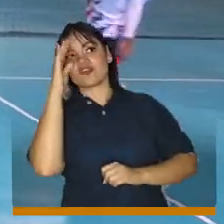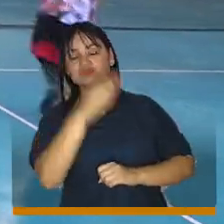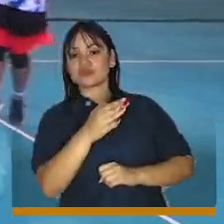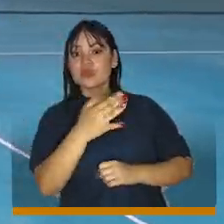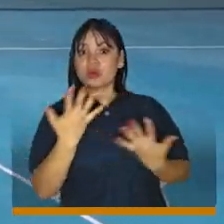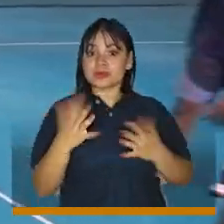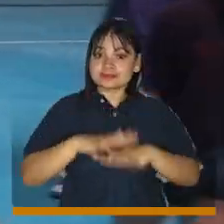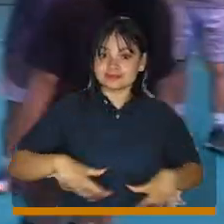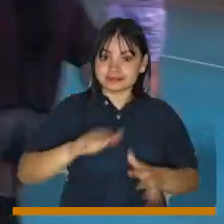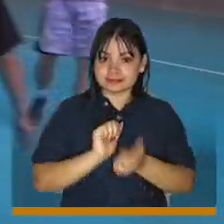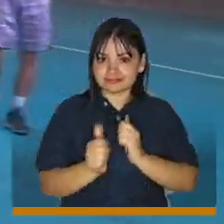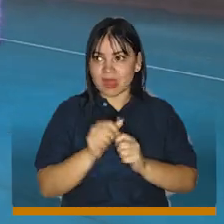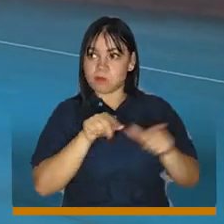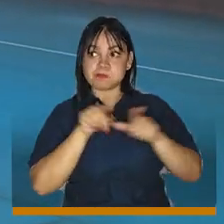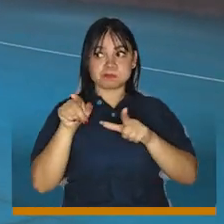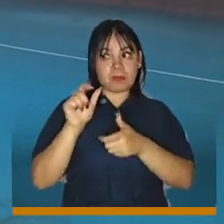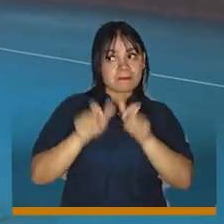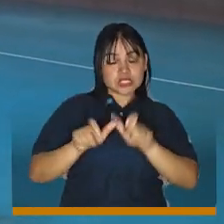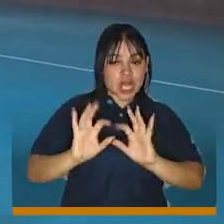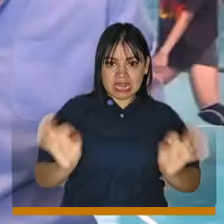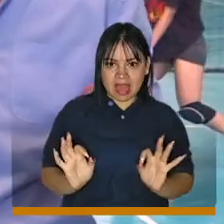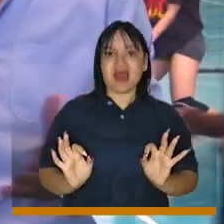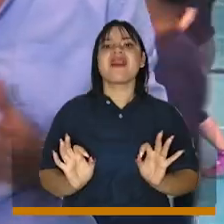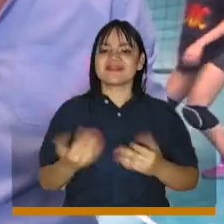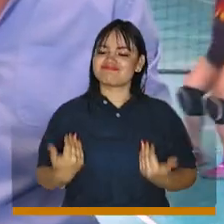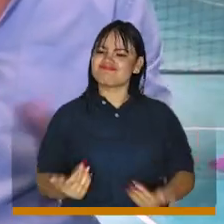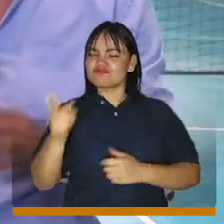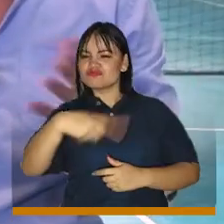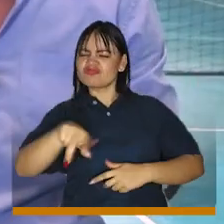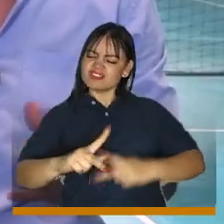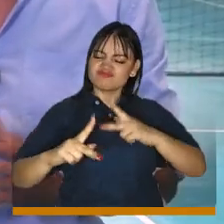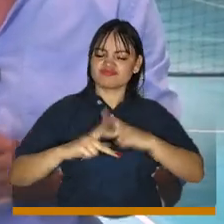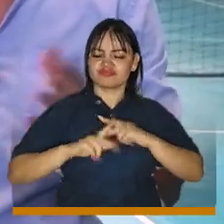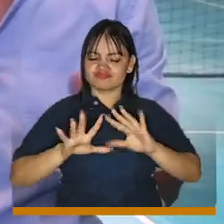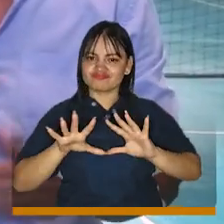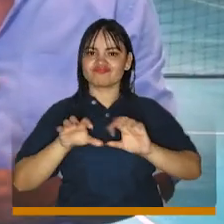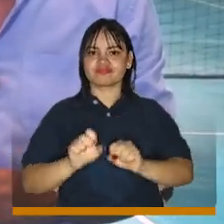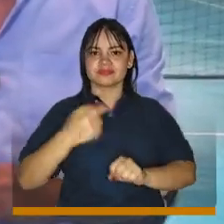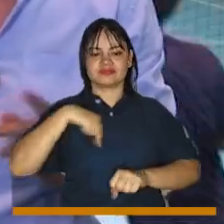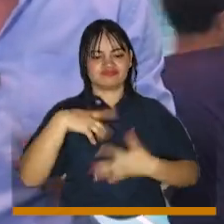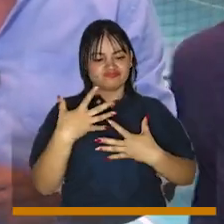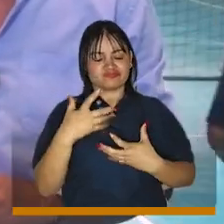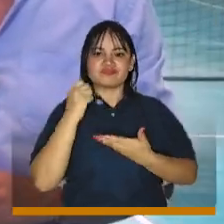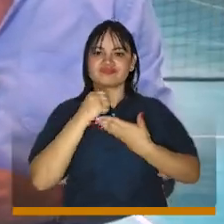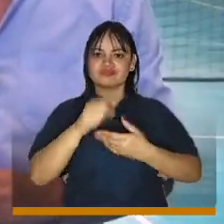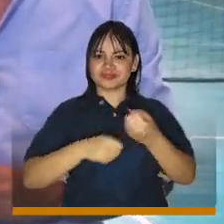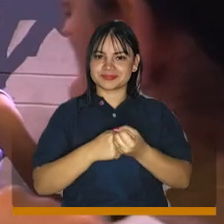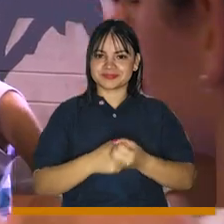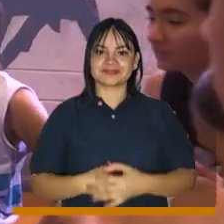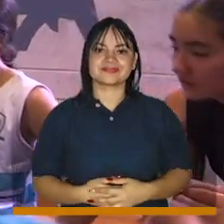Para nosotros estos escenarios deportivos sin la gente, sin la comunidad, no son nada, así es que necesitamos que se apropien de ellos y seguiremos trabajando para que así